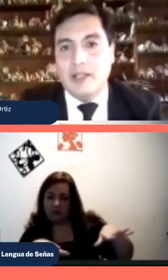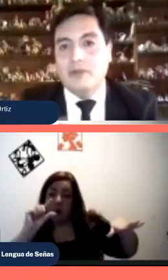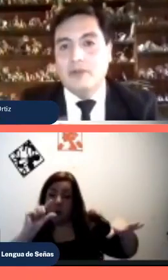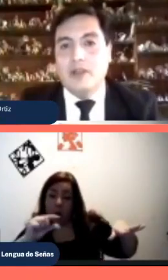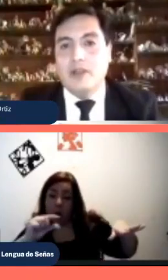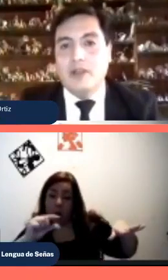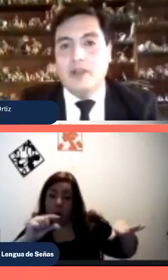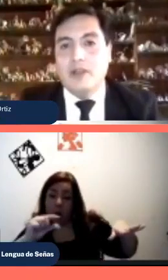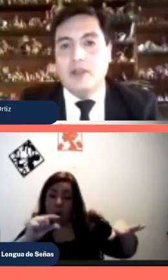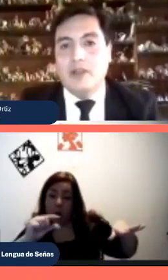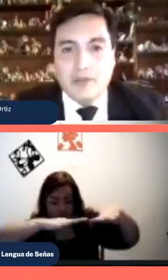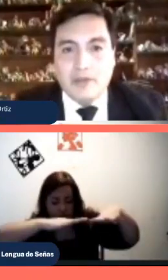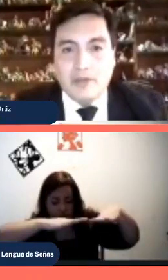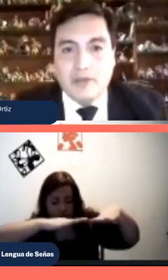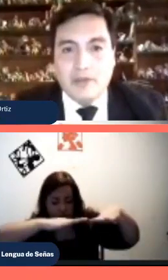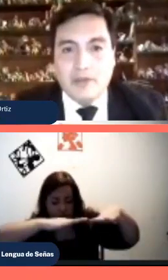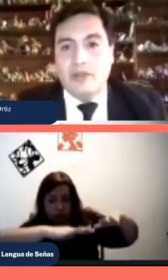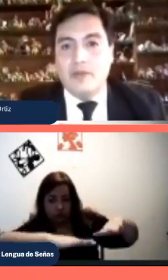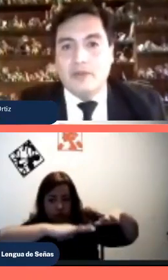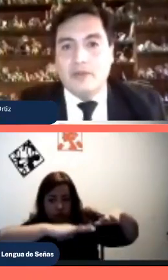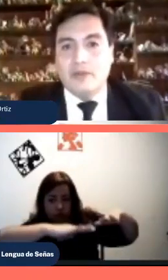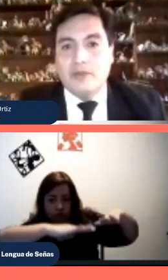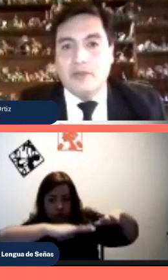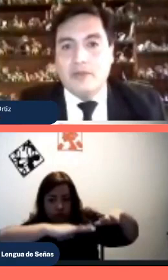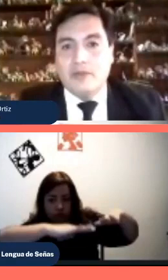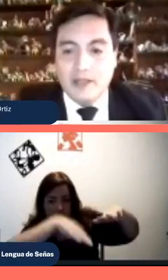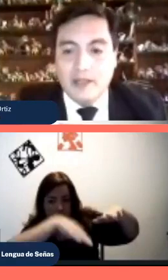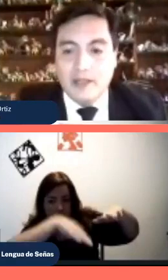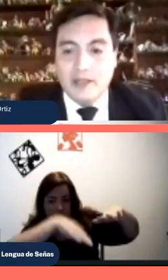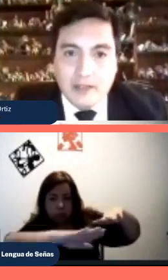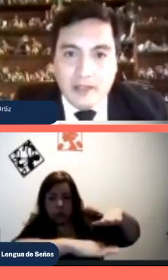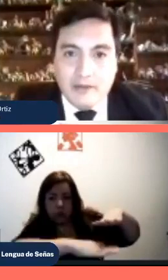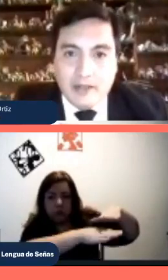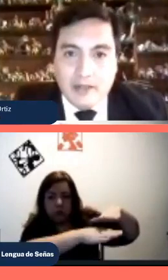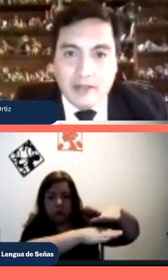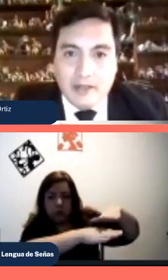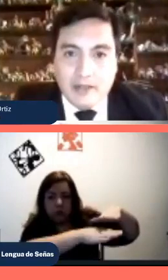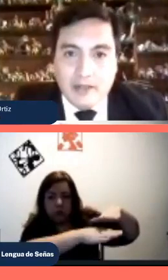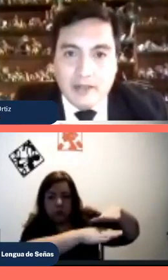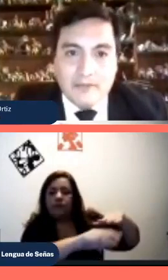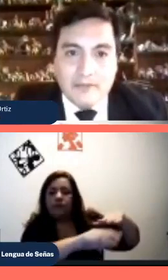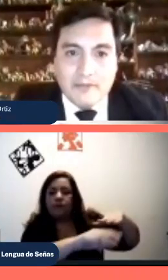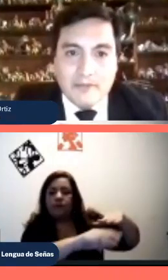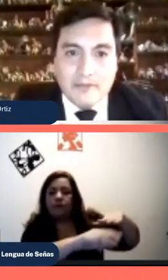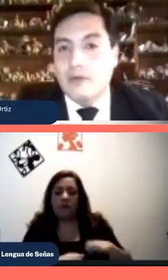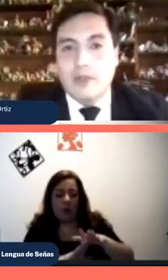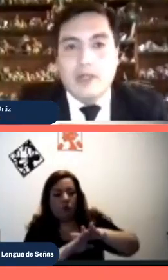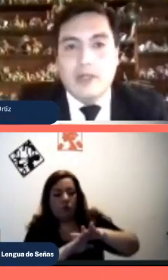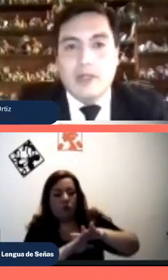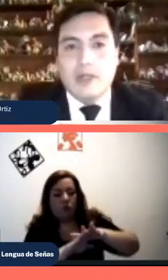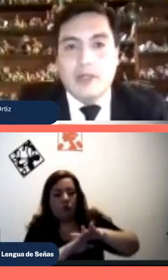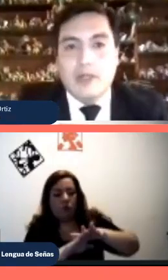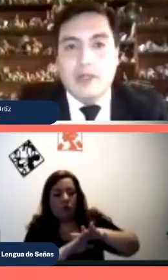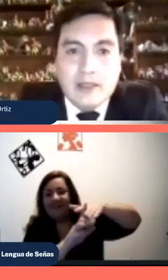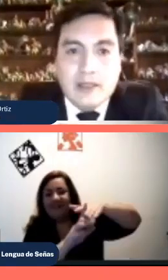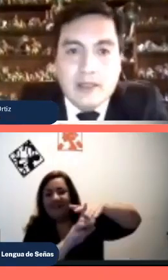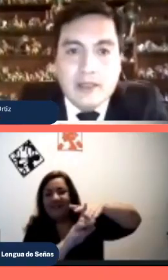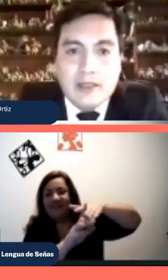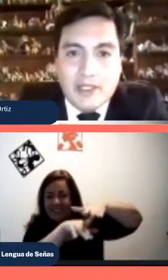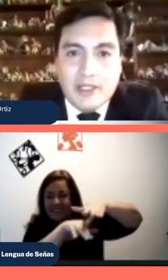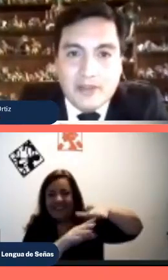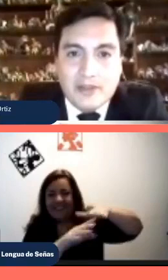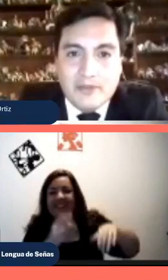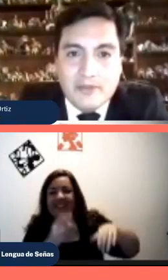la cual los ictiosaurios iban a desovar o